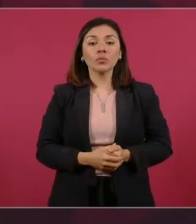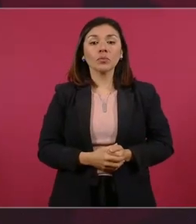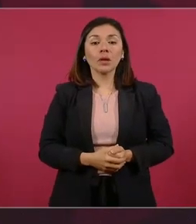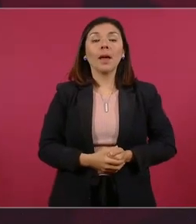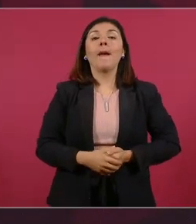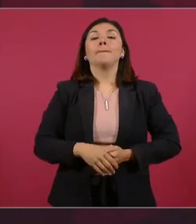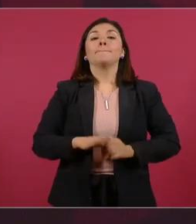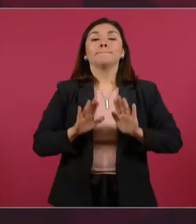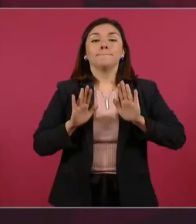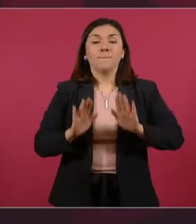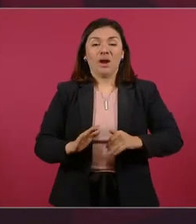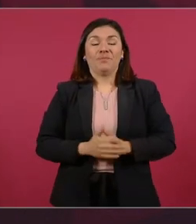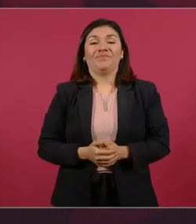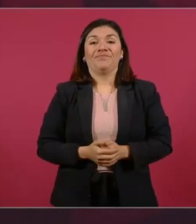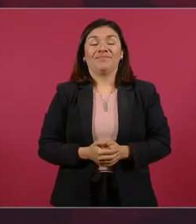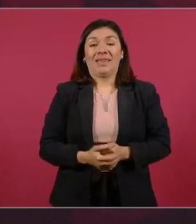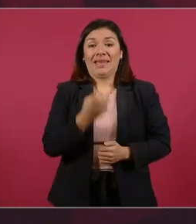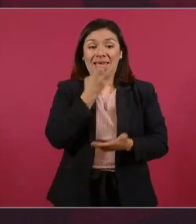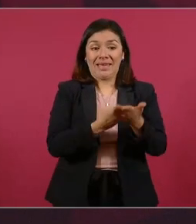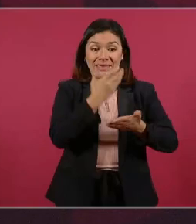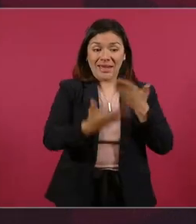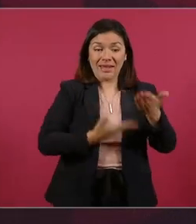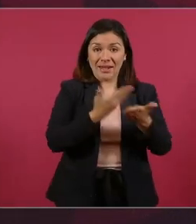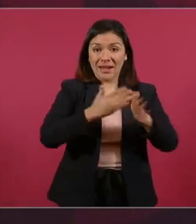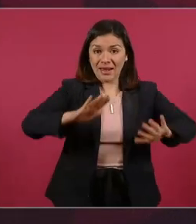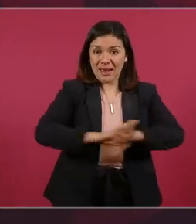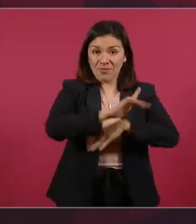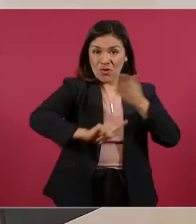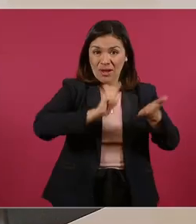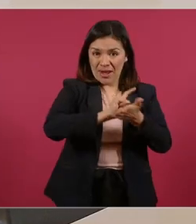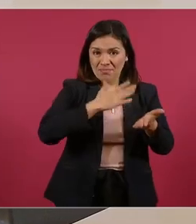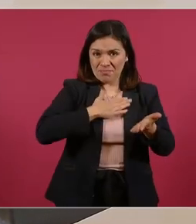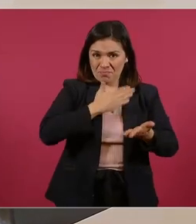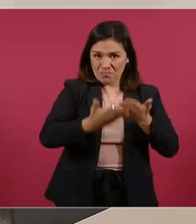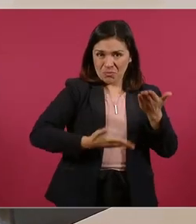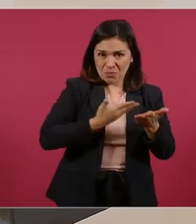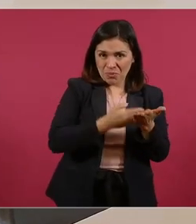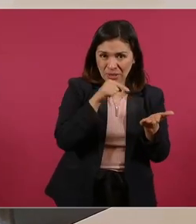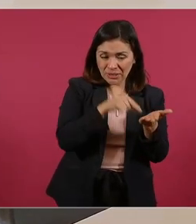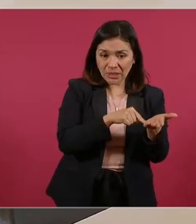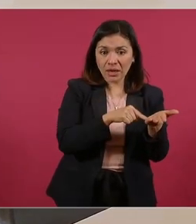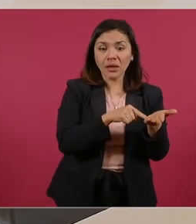la reforma que estamos presentando ahora es